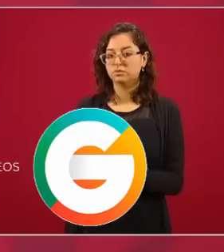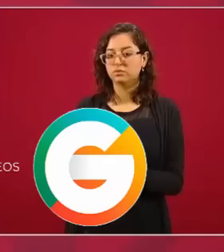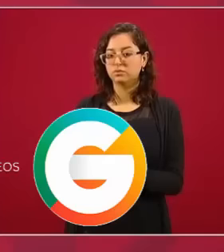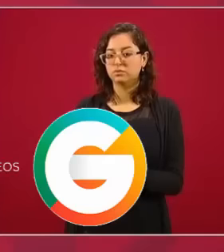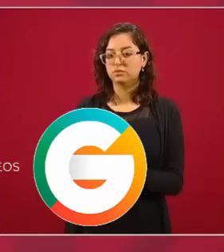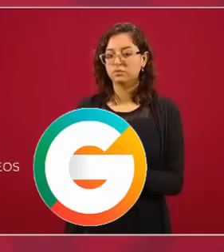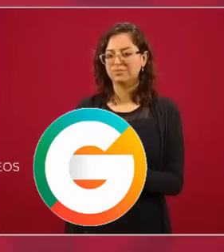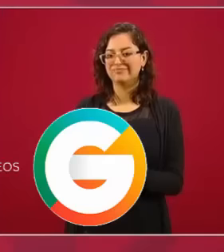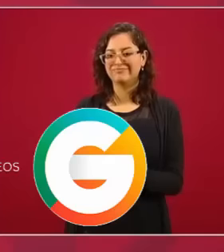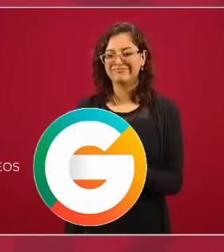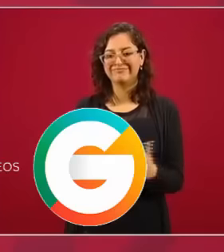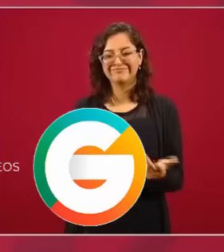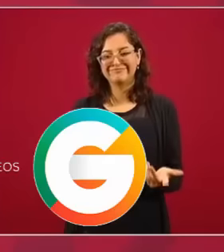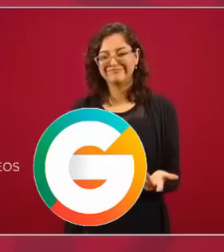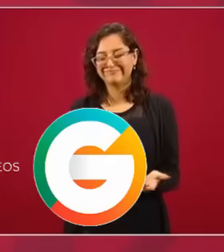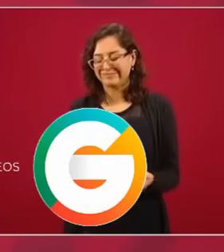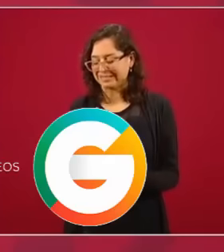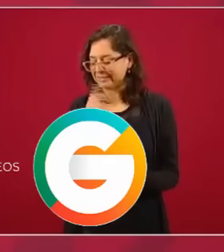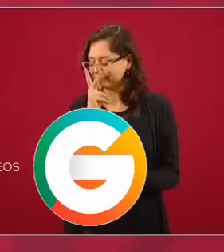no quiero usar la palabra,